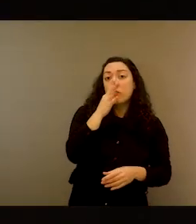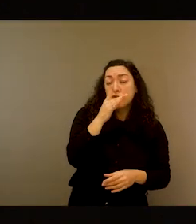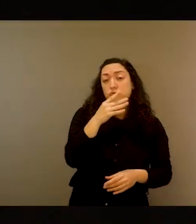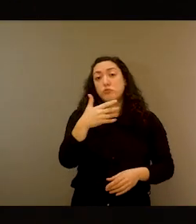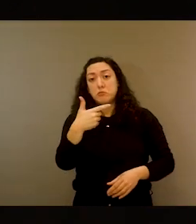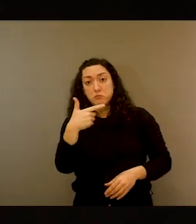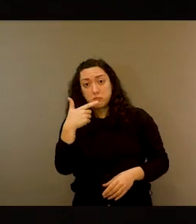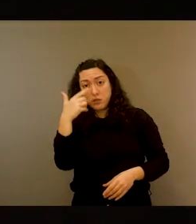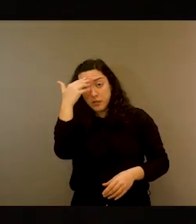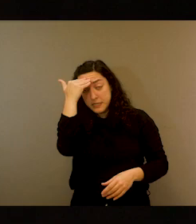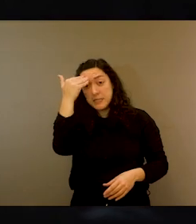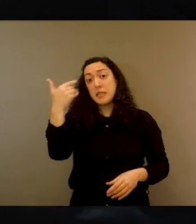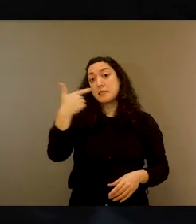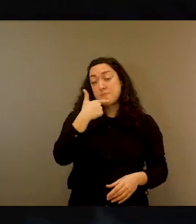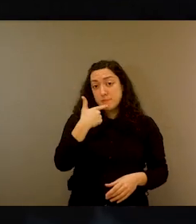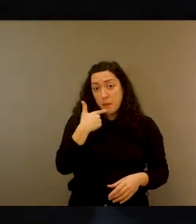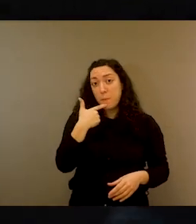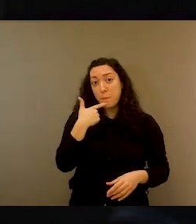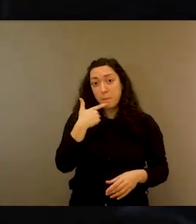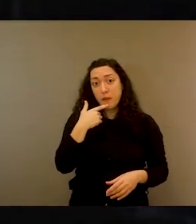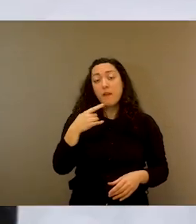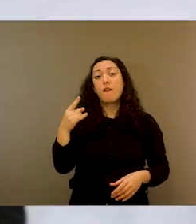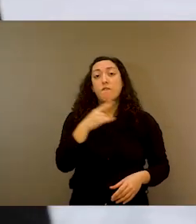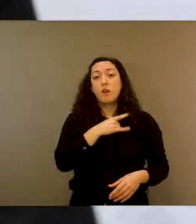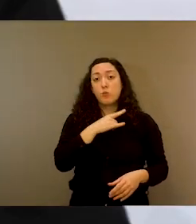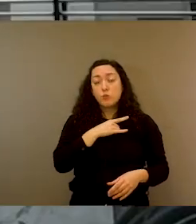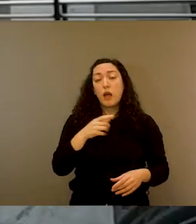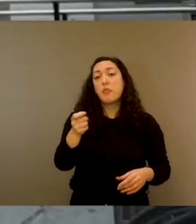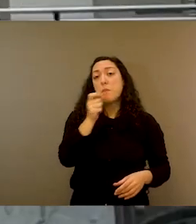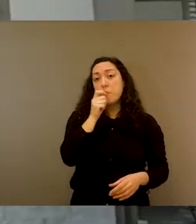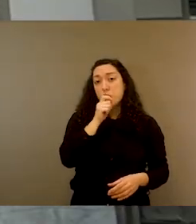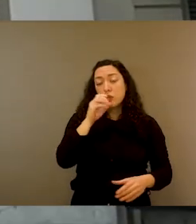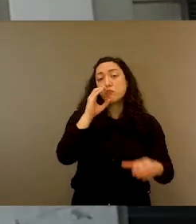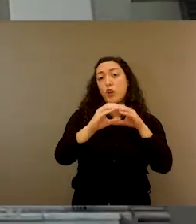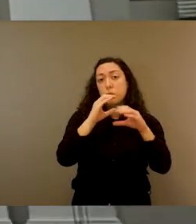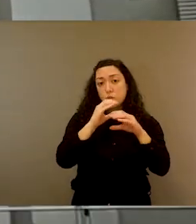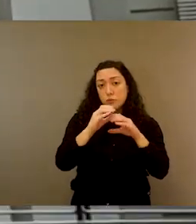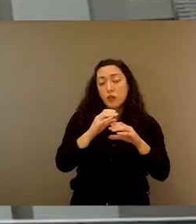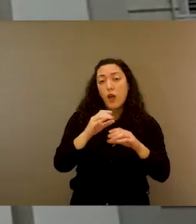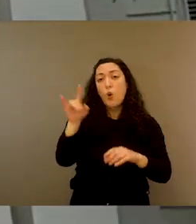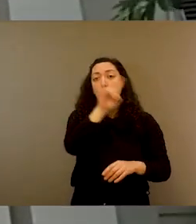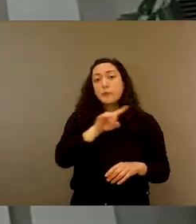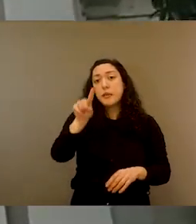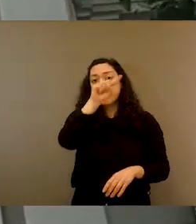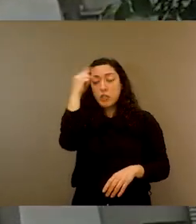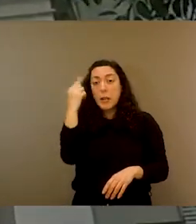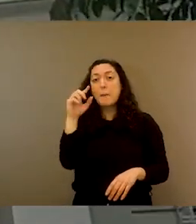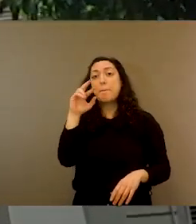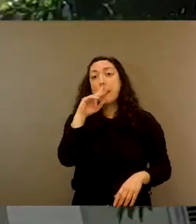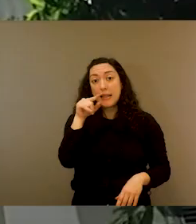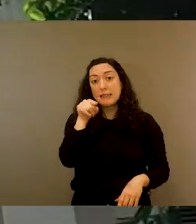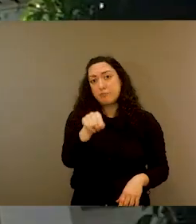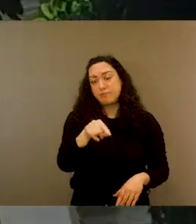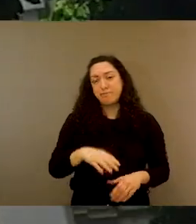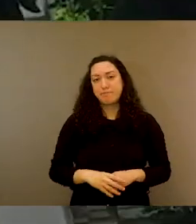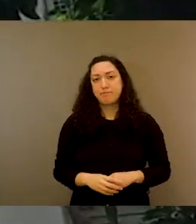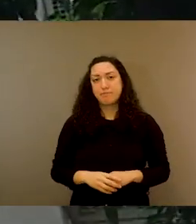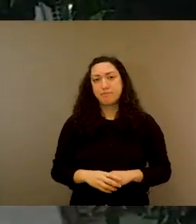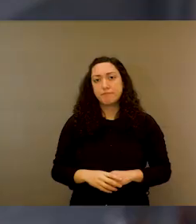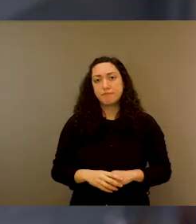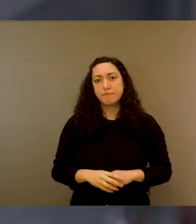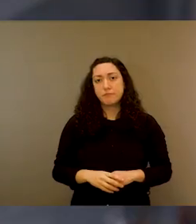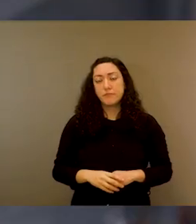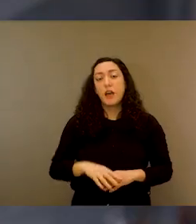el 14 y el 15 de septiembre en la Facultad de Periodismo y Comunicación de la Universidad Nacional de La